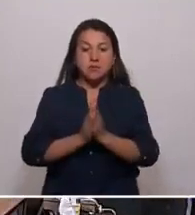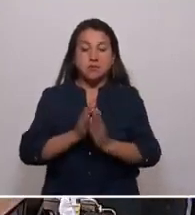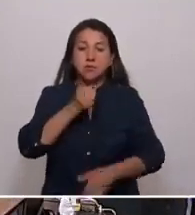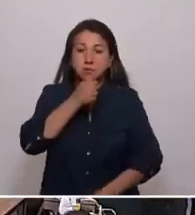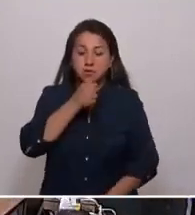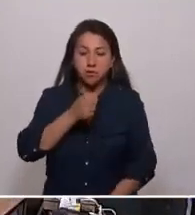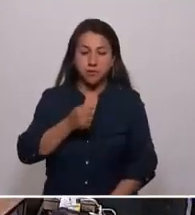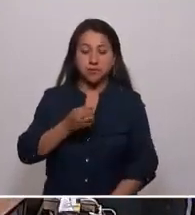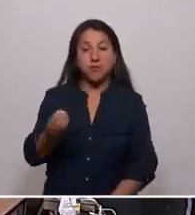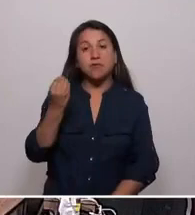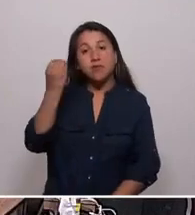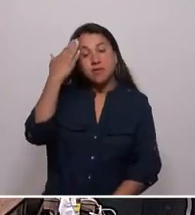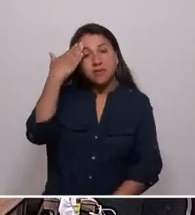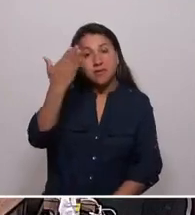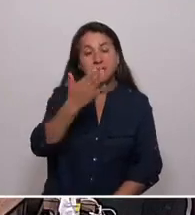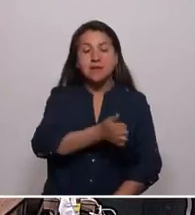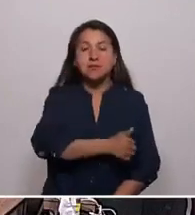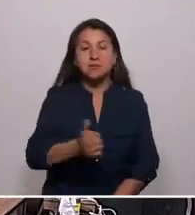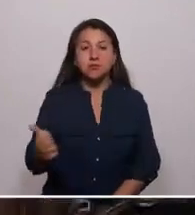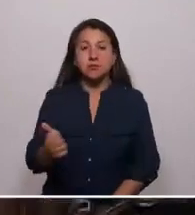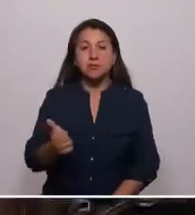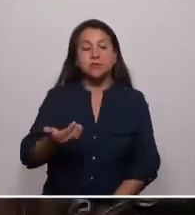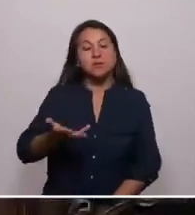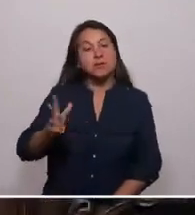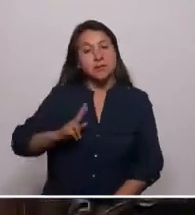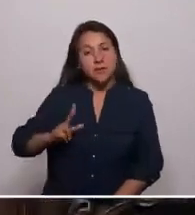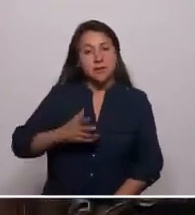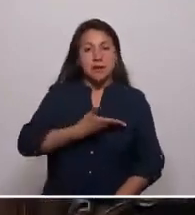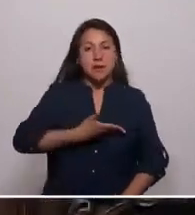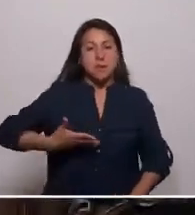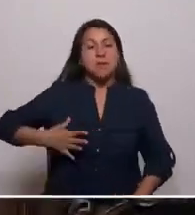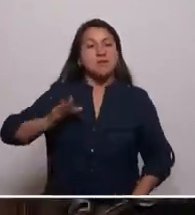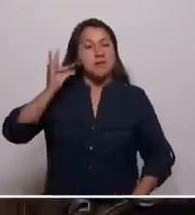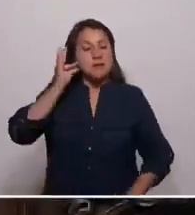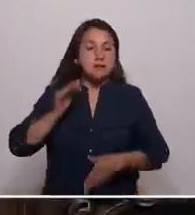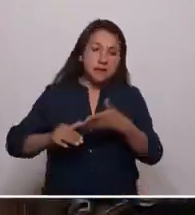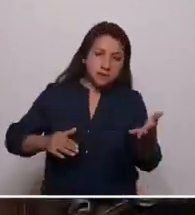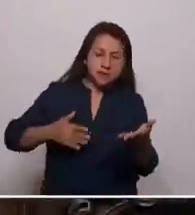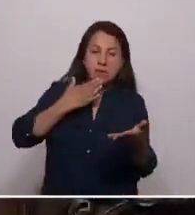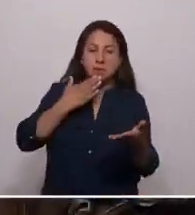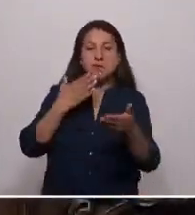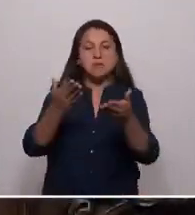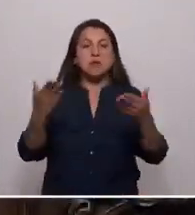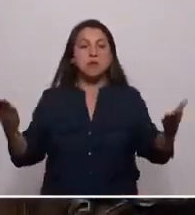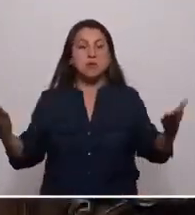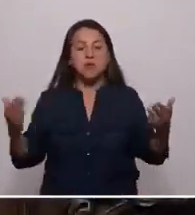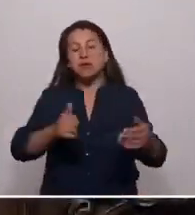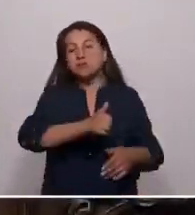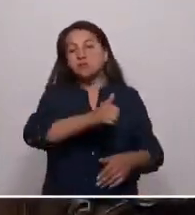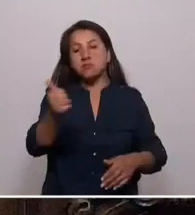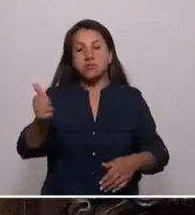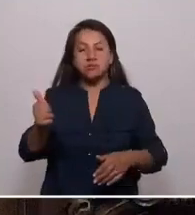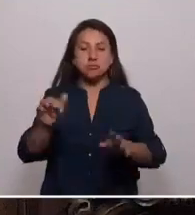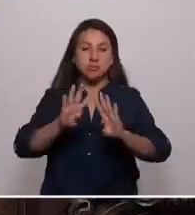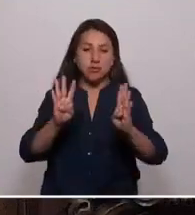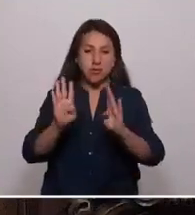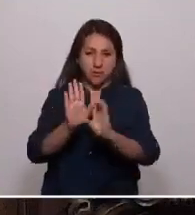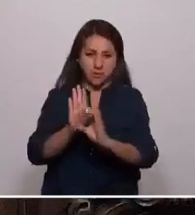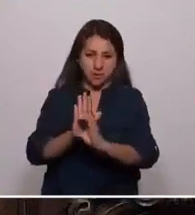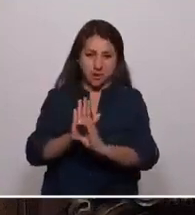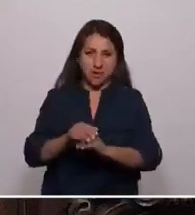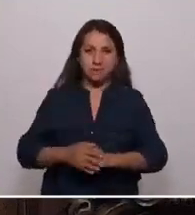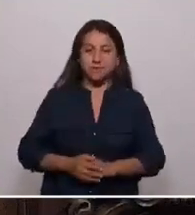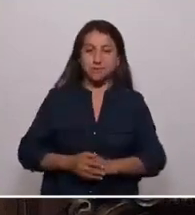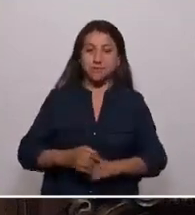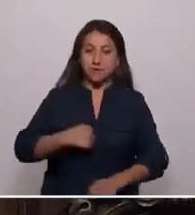Muy buenos días, estimada presidenta, y por su intermedio saludo a cada uno de las y los convencionales. Mi